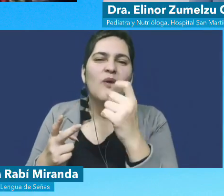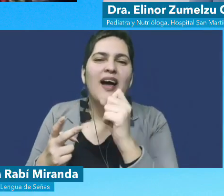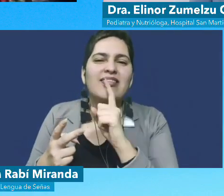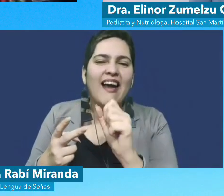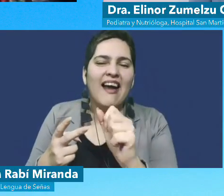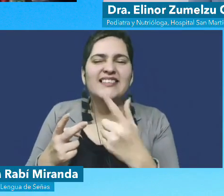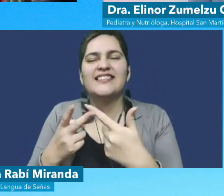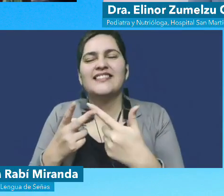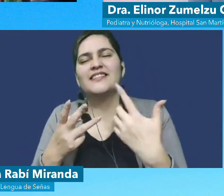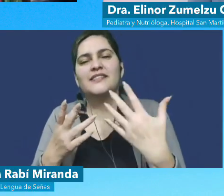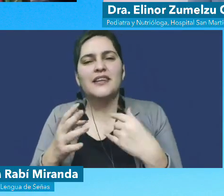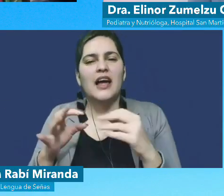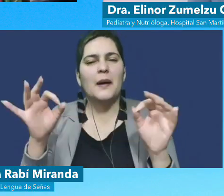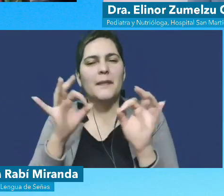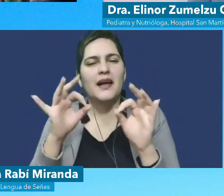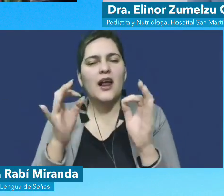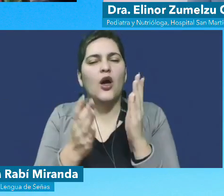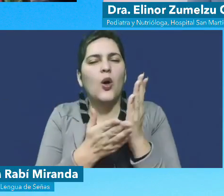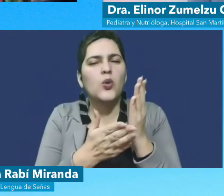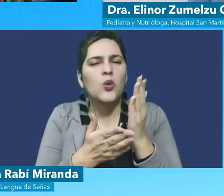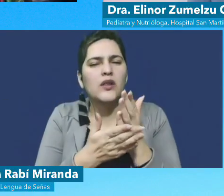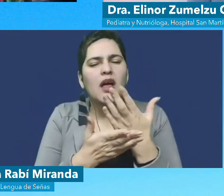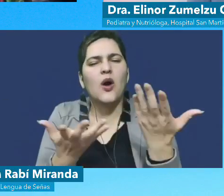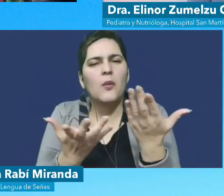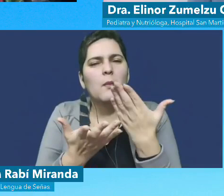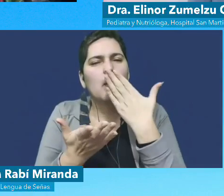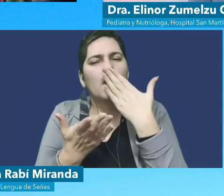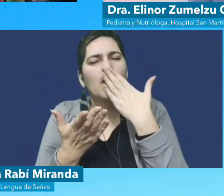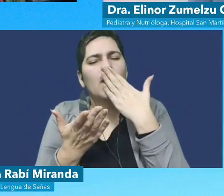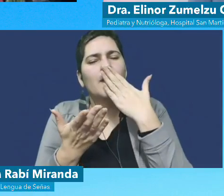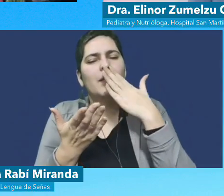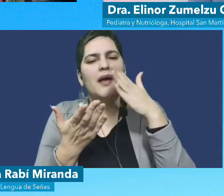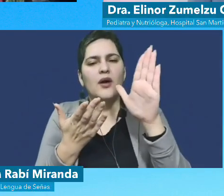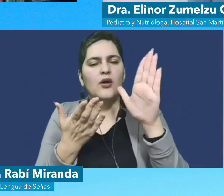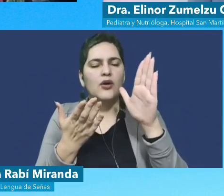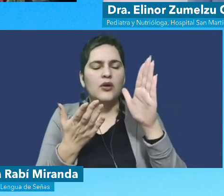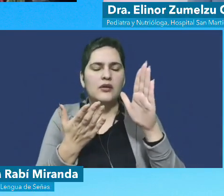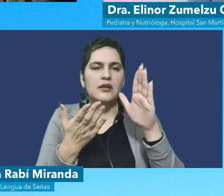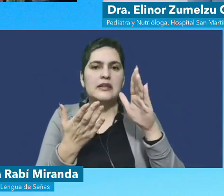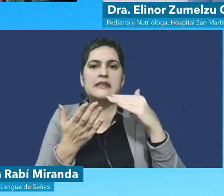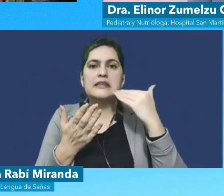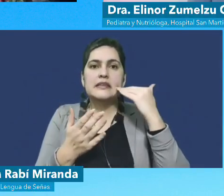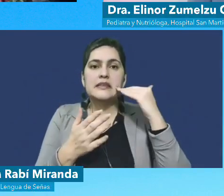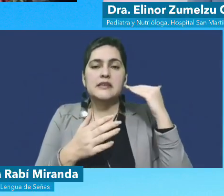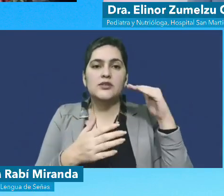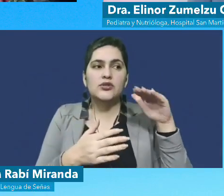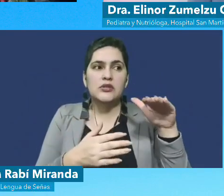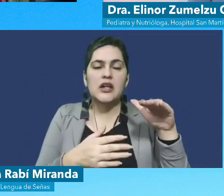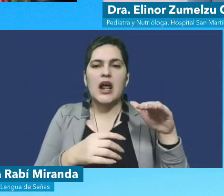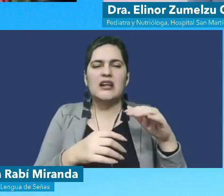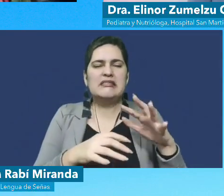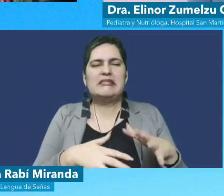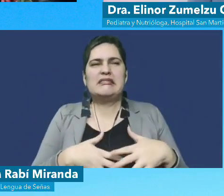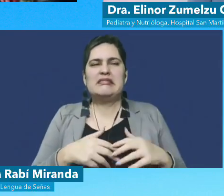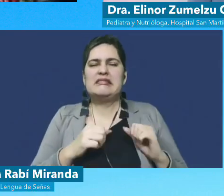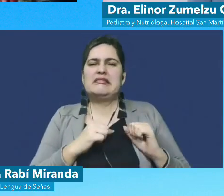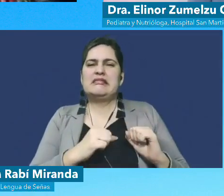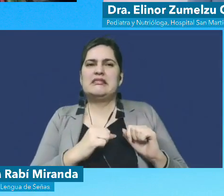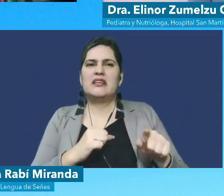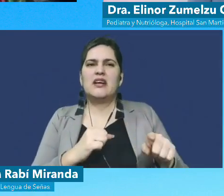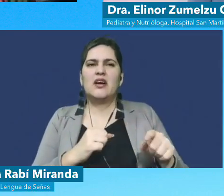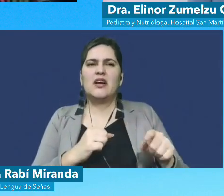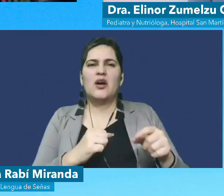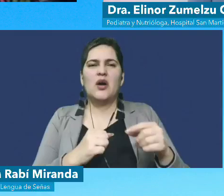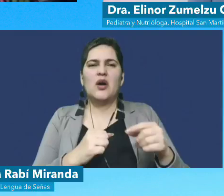la parte conductual, ¿cómo es la mejor forma de abordar por ejemplo, un niño que tiene rechazo a la comida, pero puede comer fácilmente 10 paquetes de galletas, muy